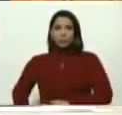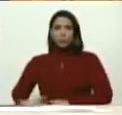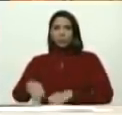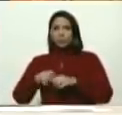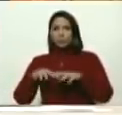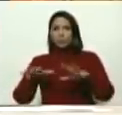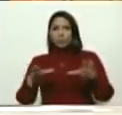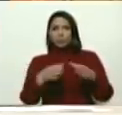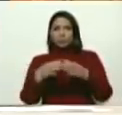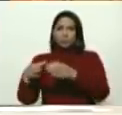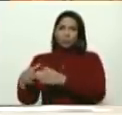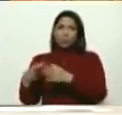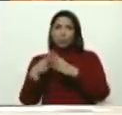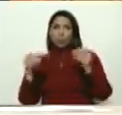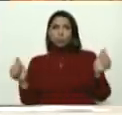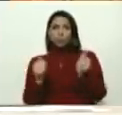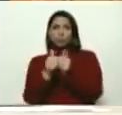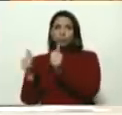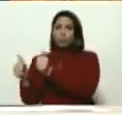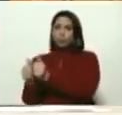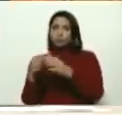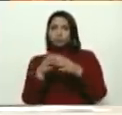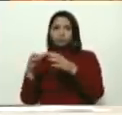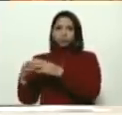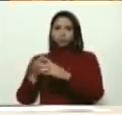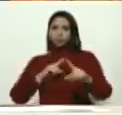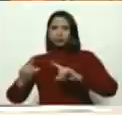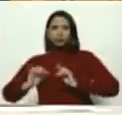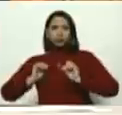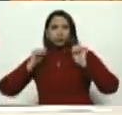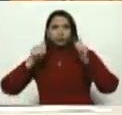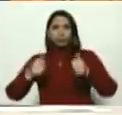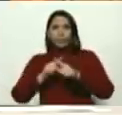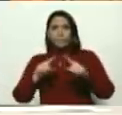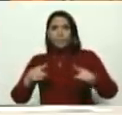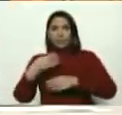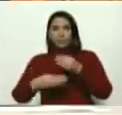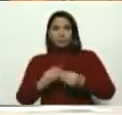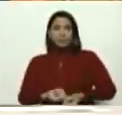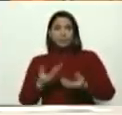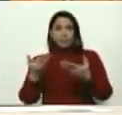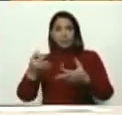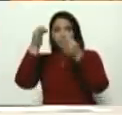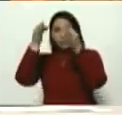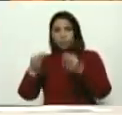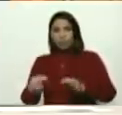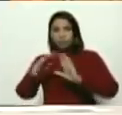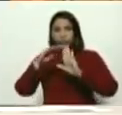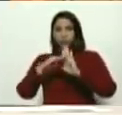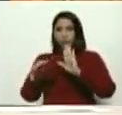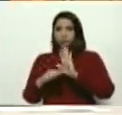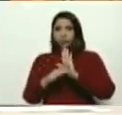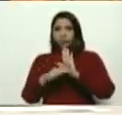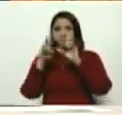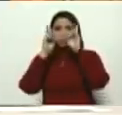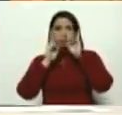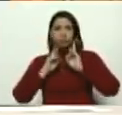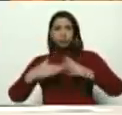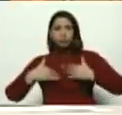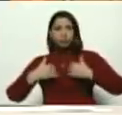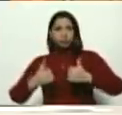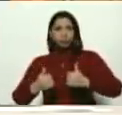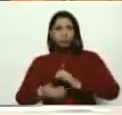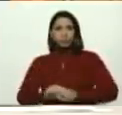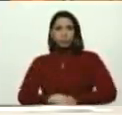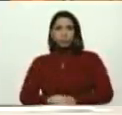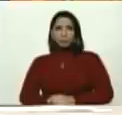reuniones con todos los sectores que se están activando para hacer la entrega formal de los protocolos sanitarios y